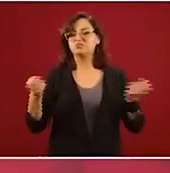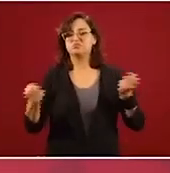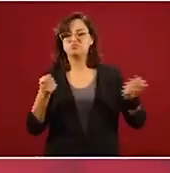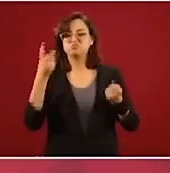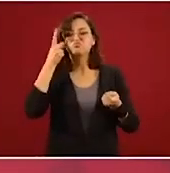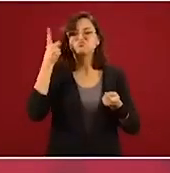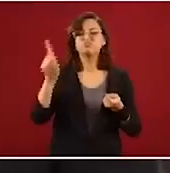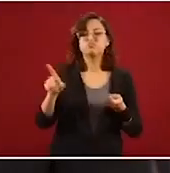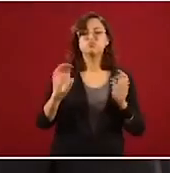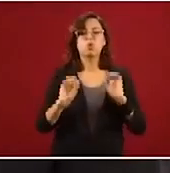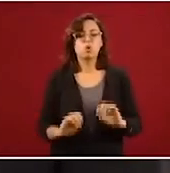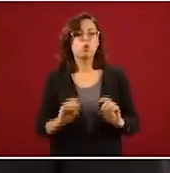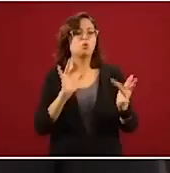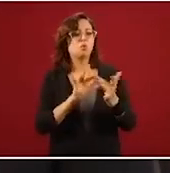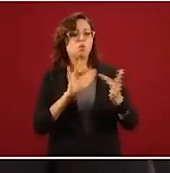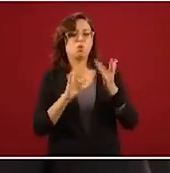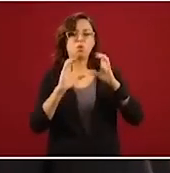o tienen comunicación